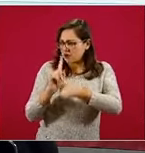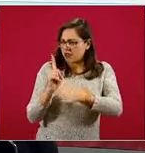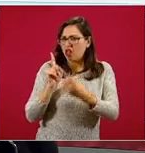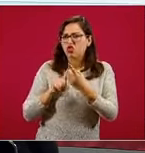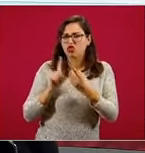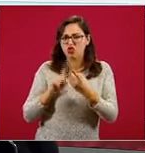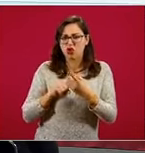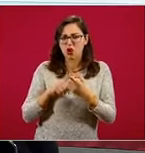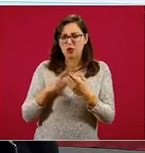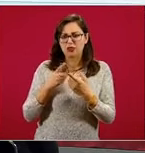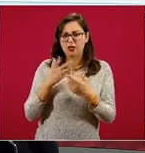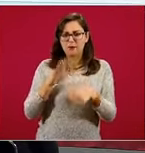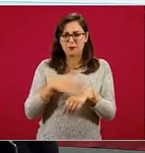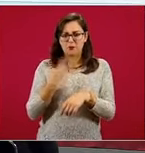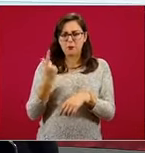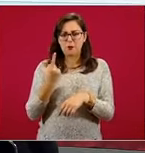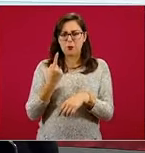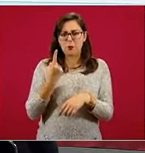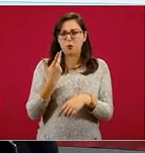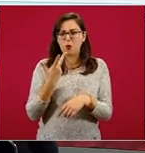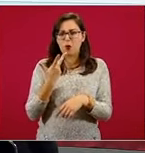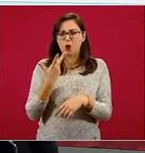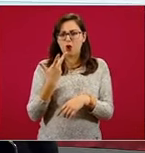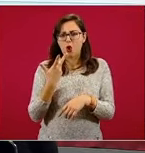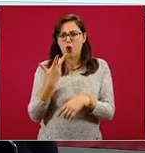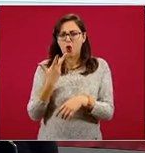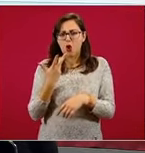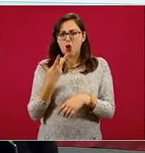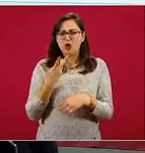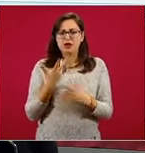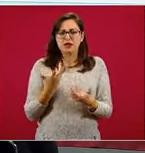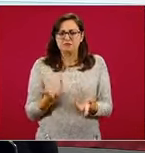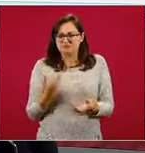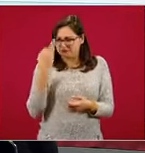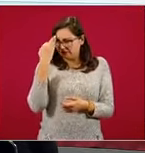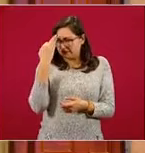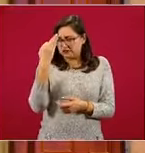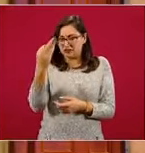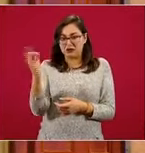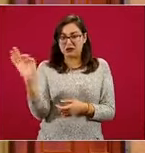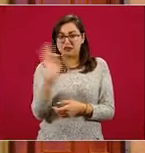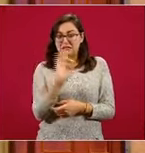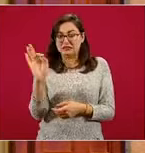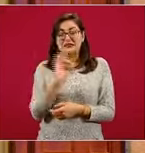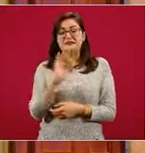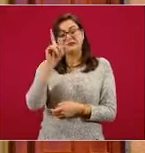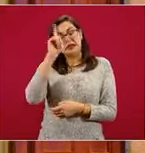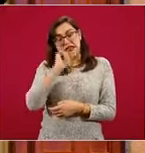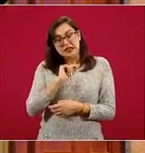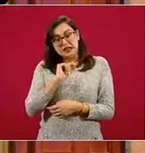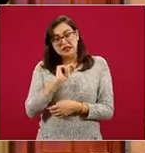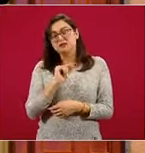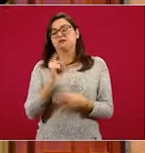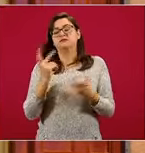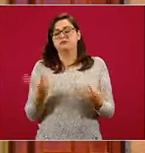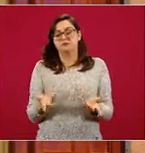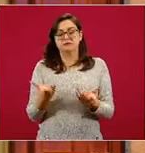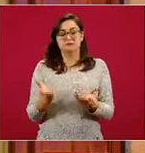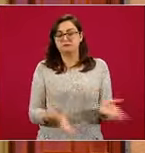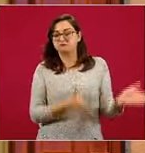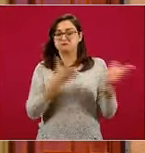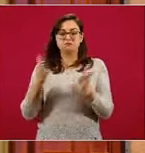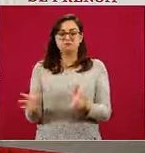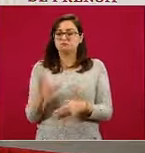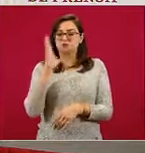el retraso o en su momento el tiempo extendido que los pone de manera